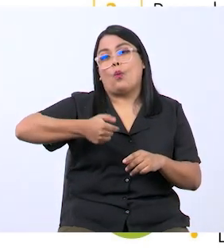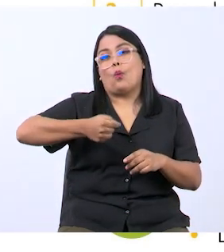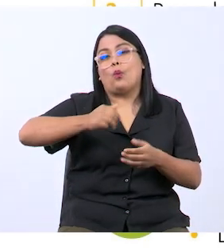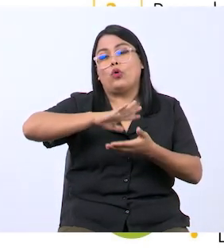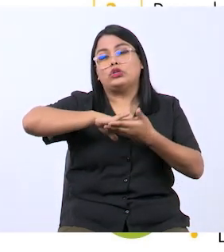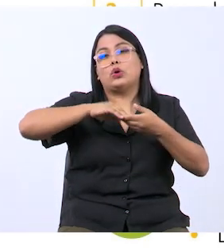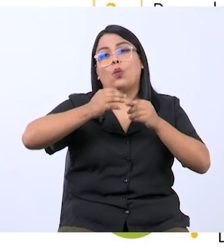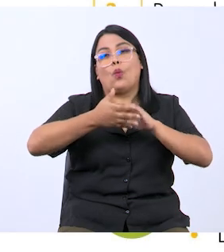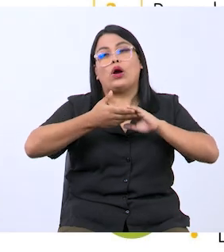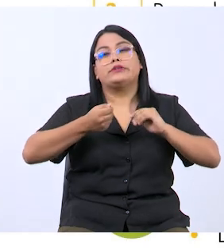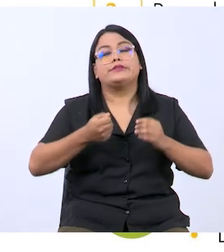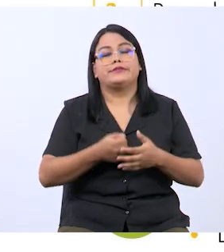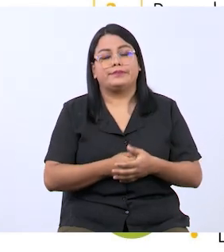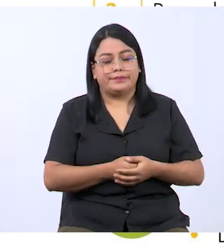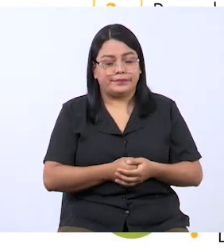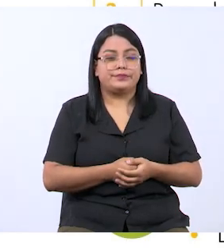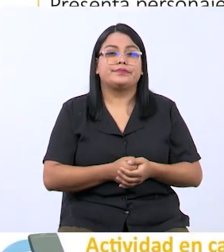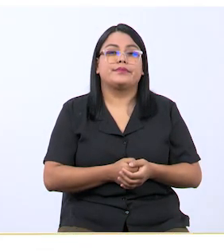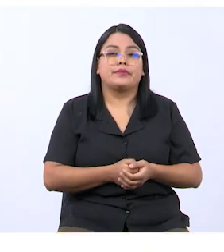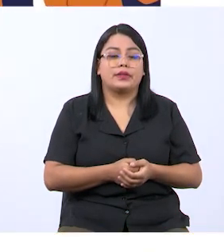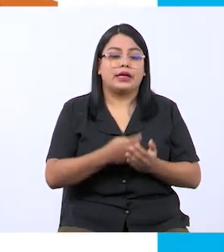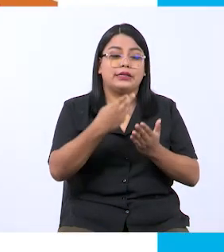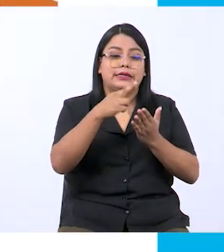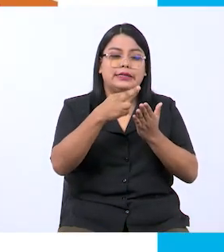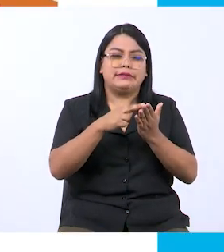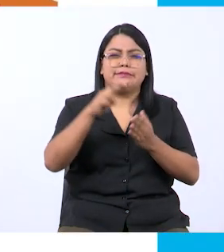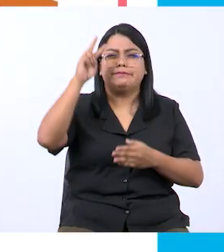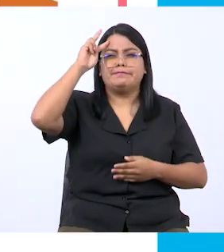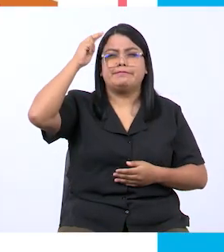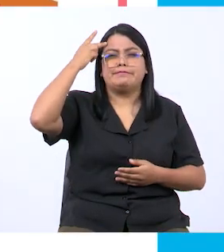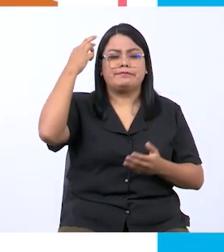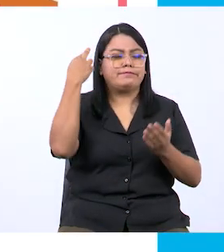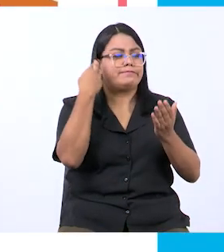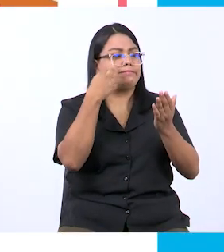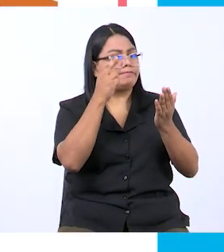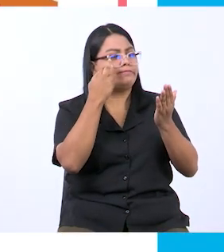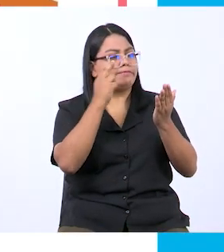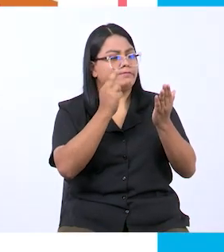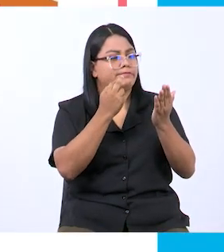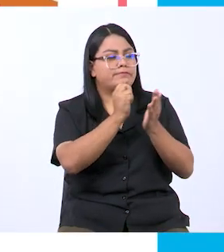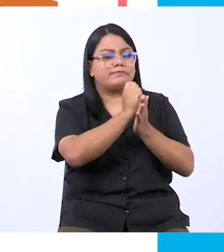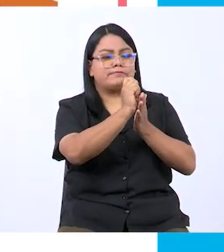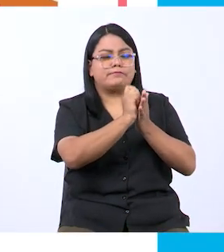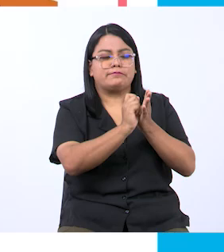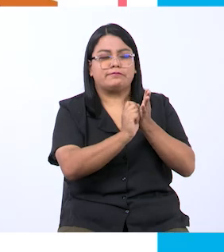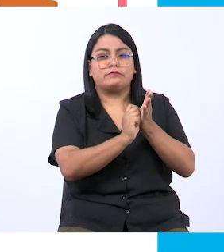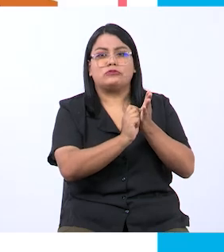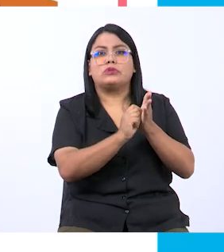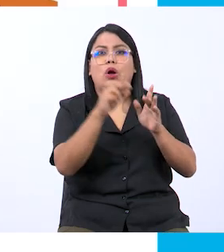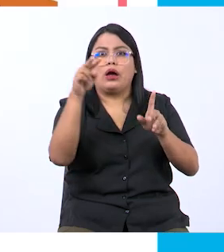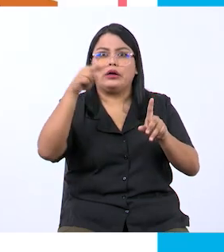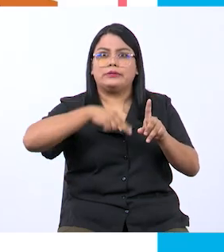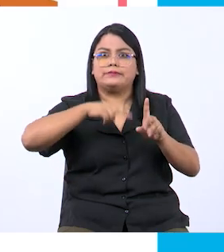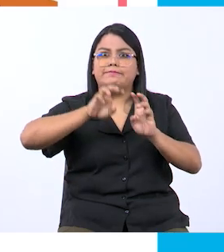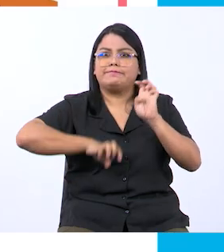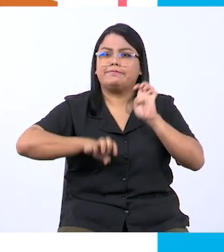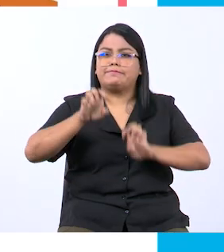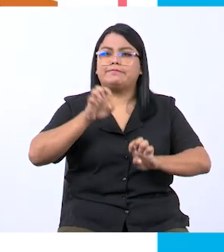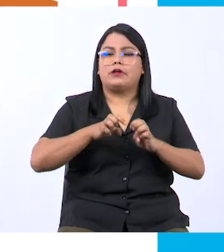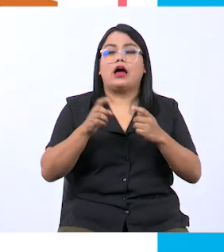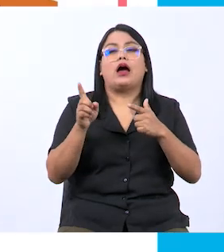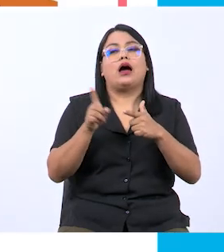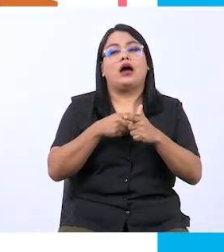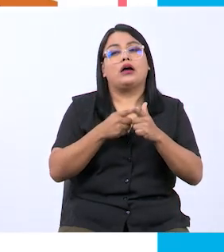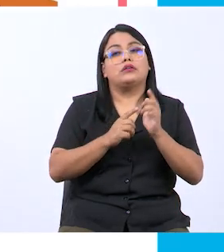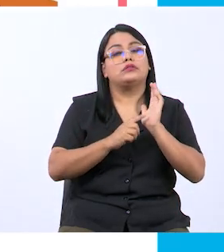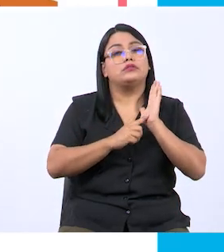cuento policial. Por su parte, la revisión consiste en verificar que el escrito cumpla con ciertos criterios.